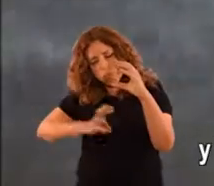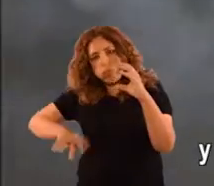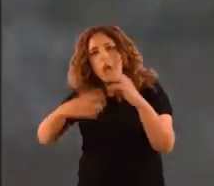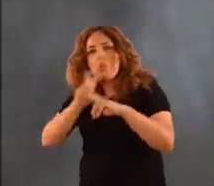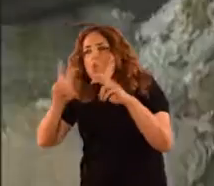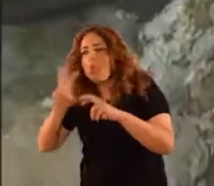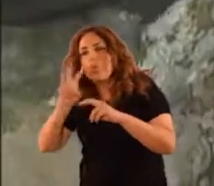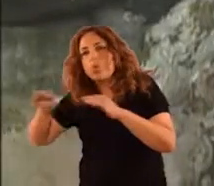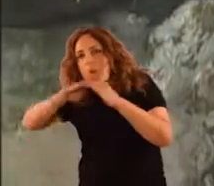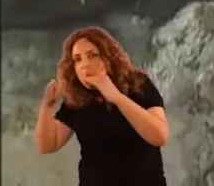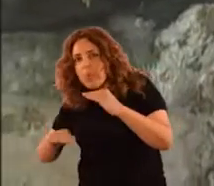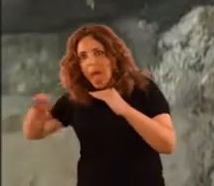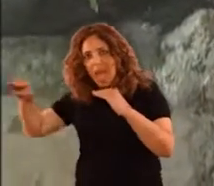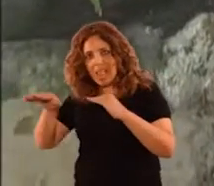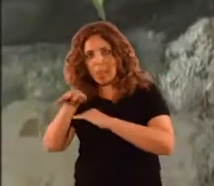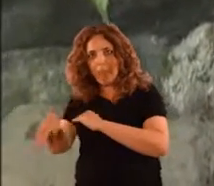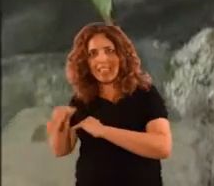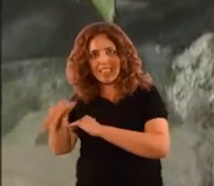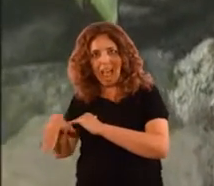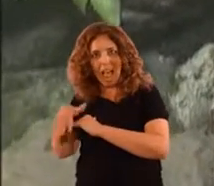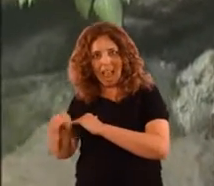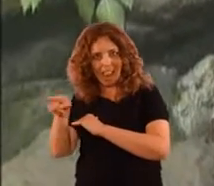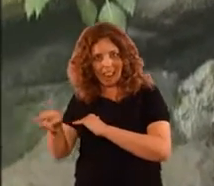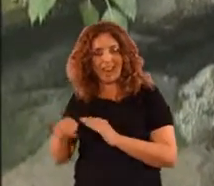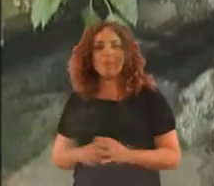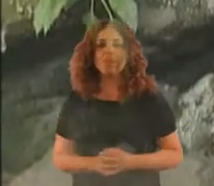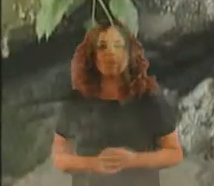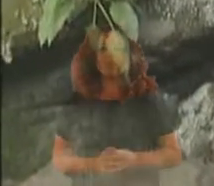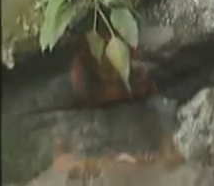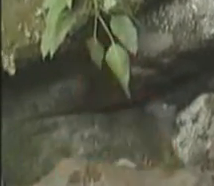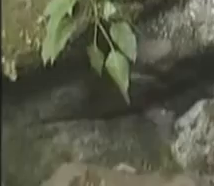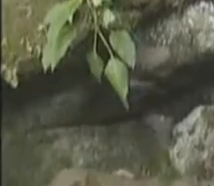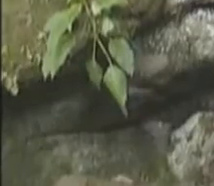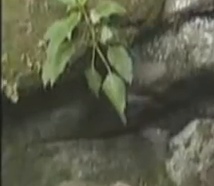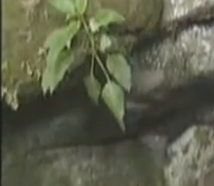inferiores buscando ser evacuada al valle por manantiales.